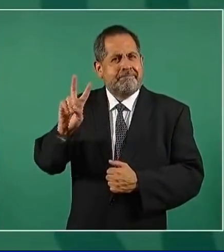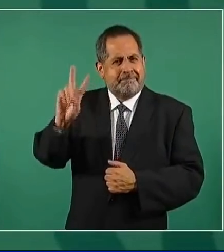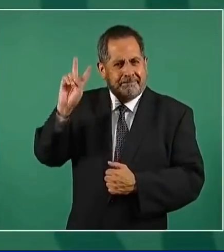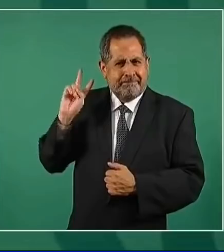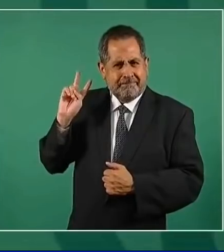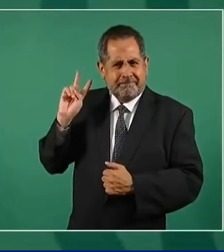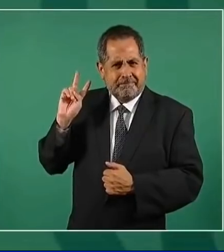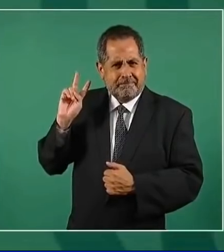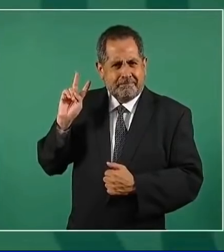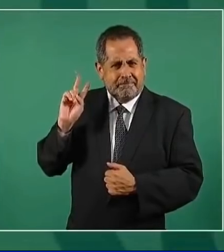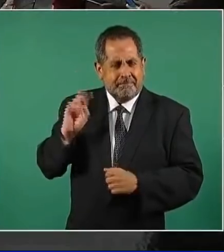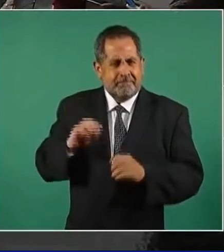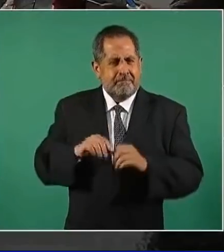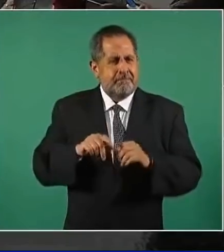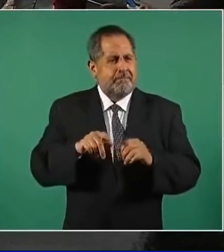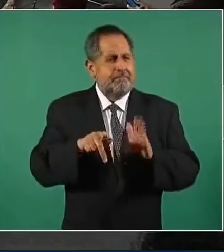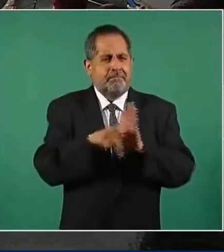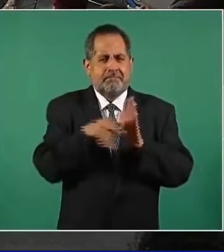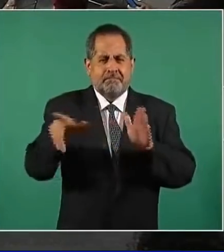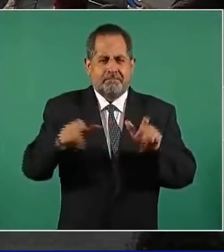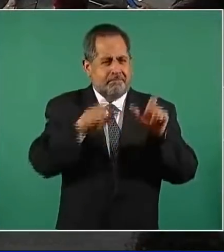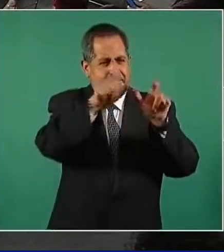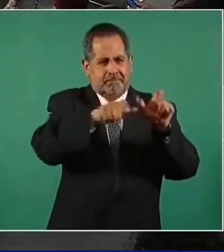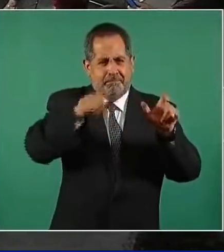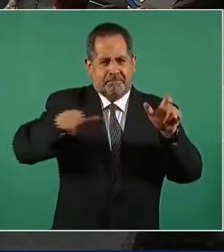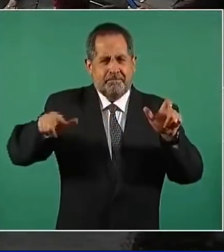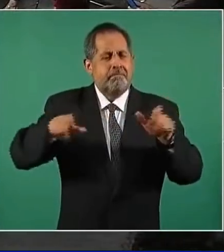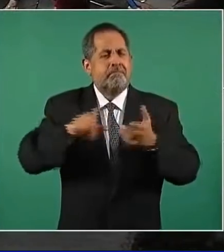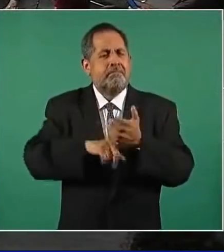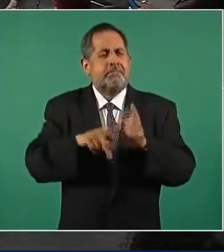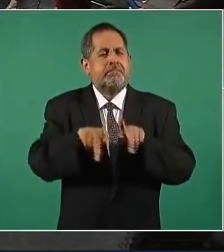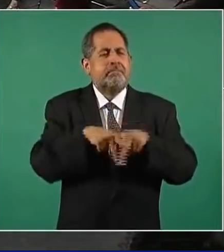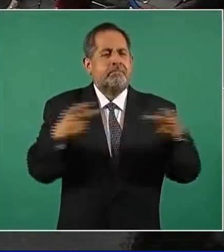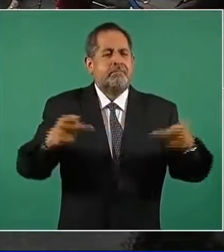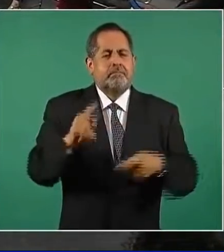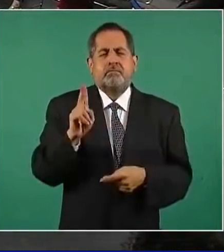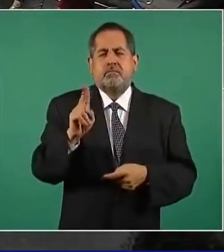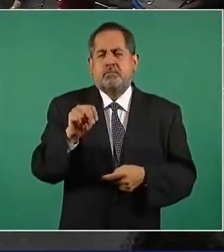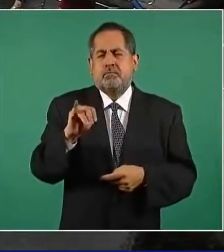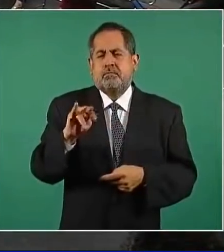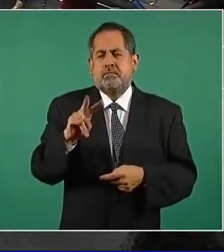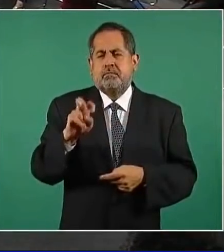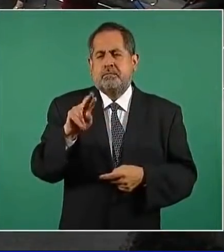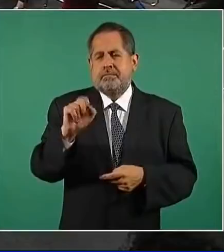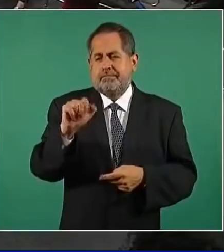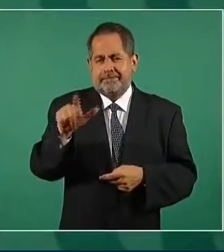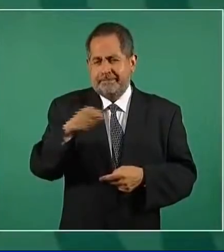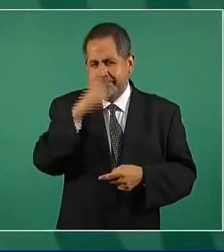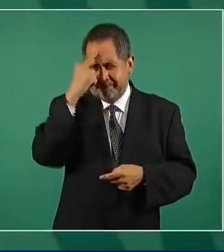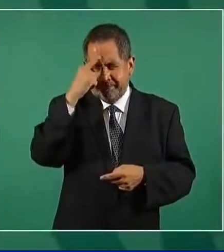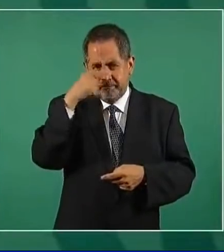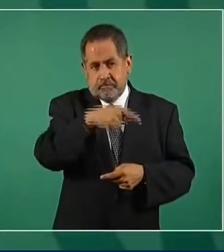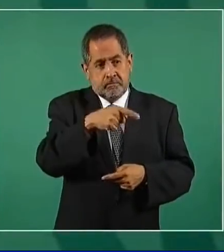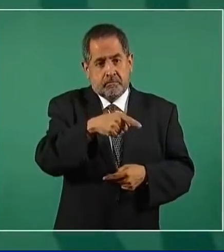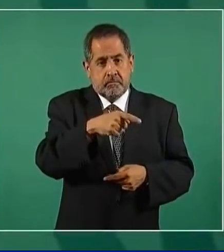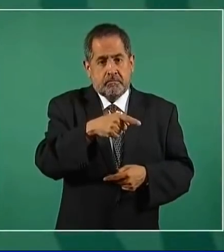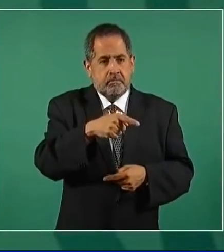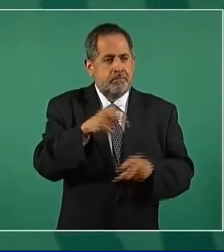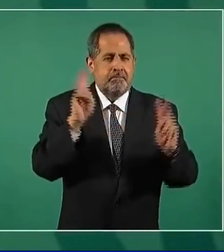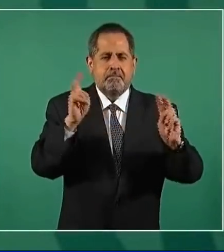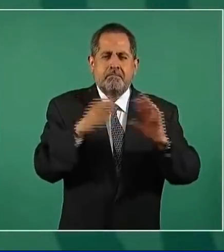sacamos las 8 columnas de eluniversal no como han crecido de los